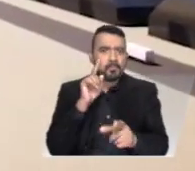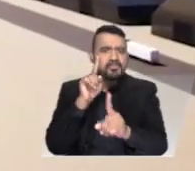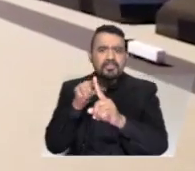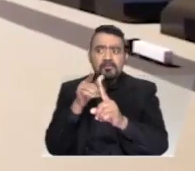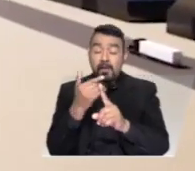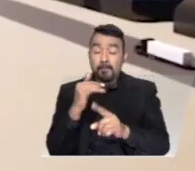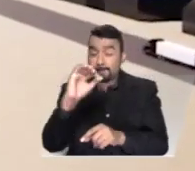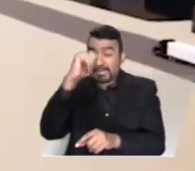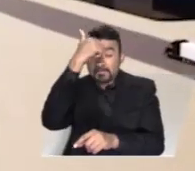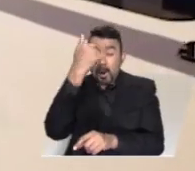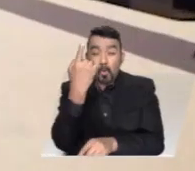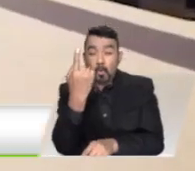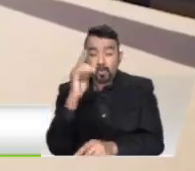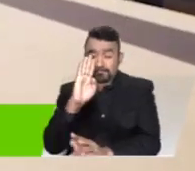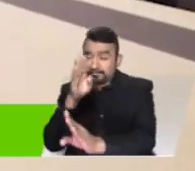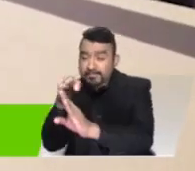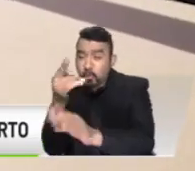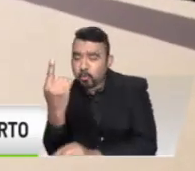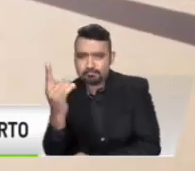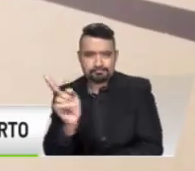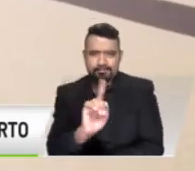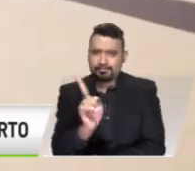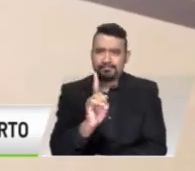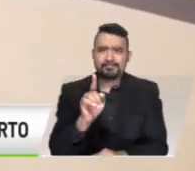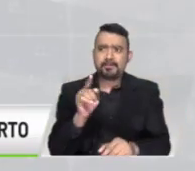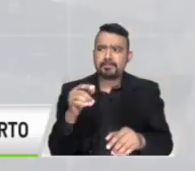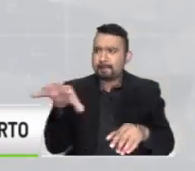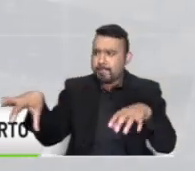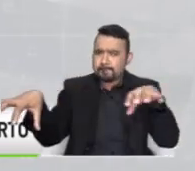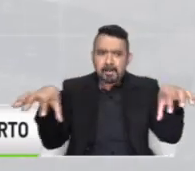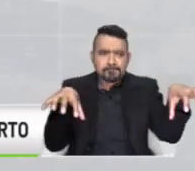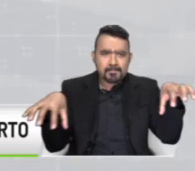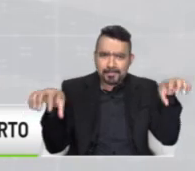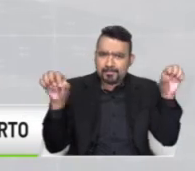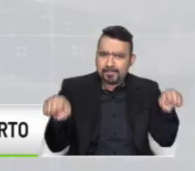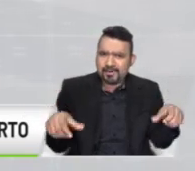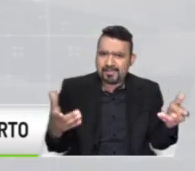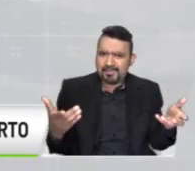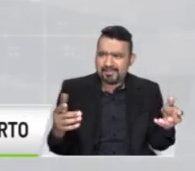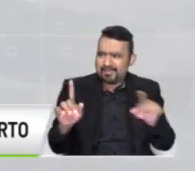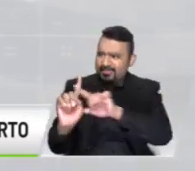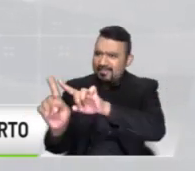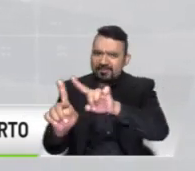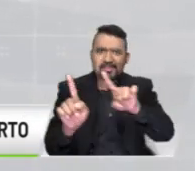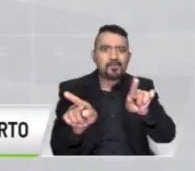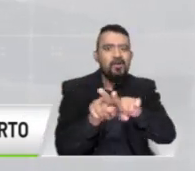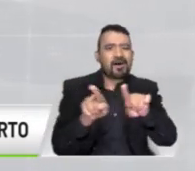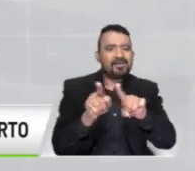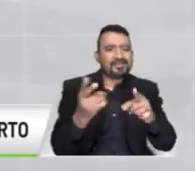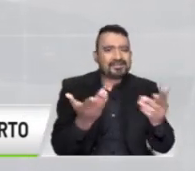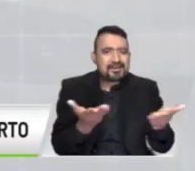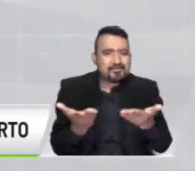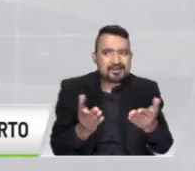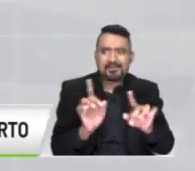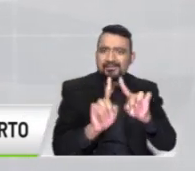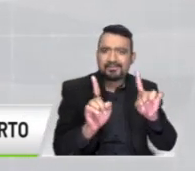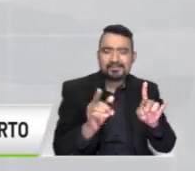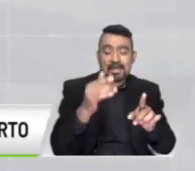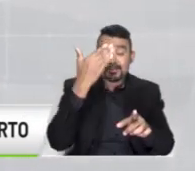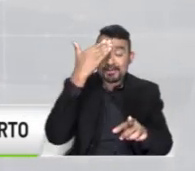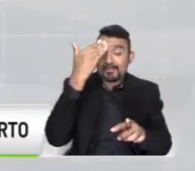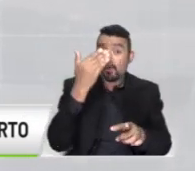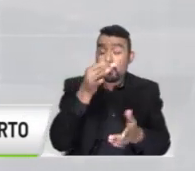aeropuerto en las zonas para generar desarrollo y evitar las concentraciones de servicios y de gente que ya en las capitales, en el